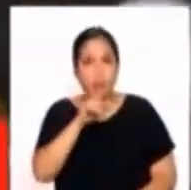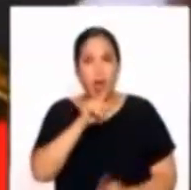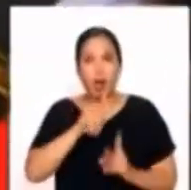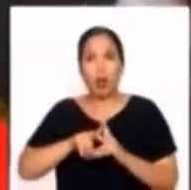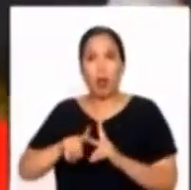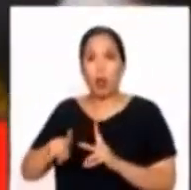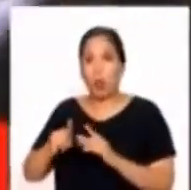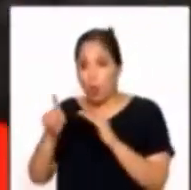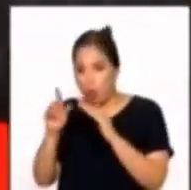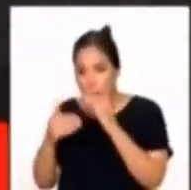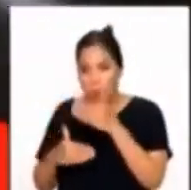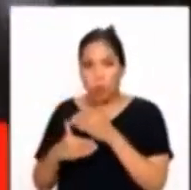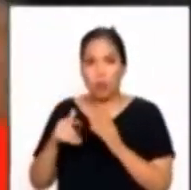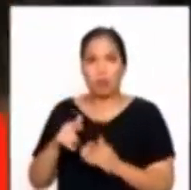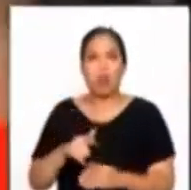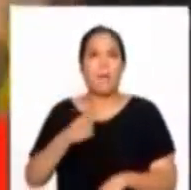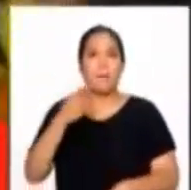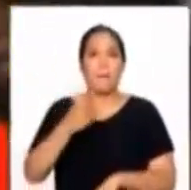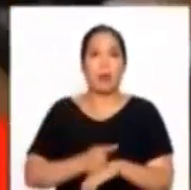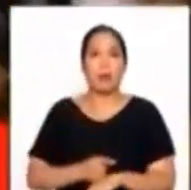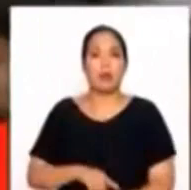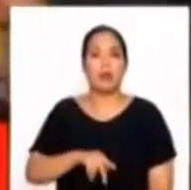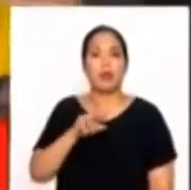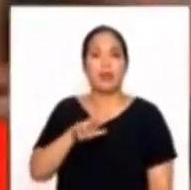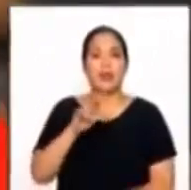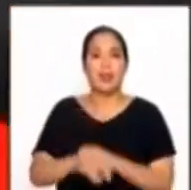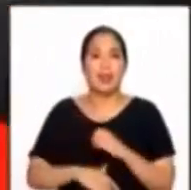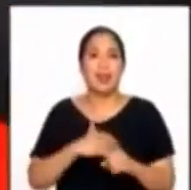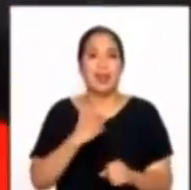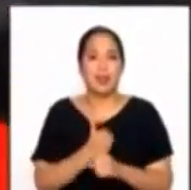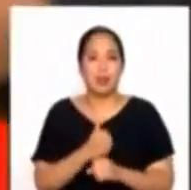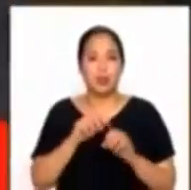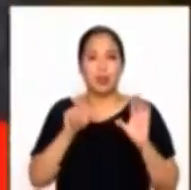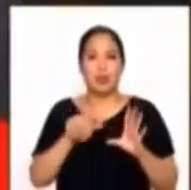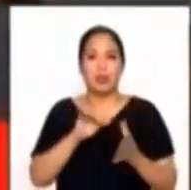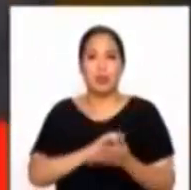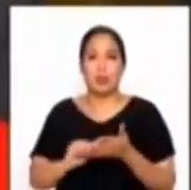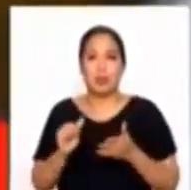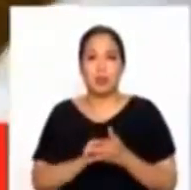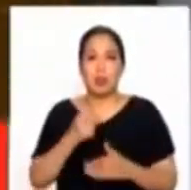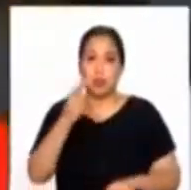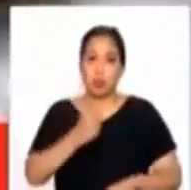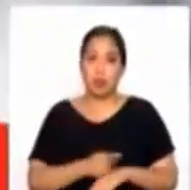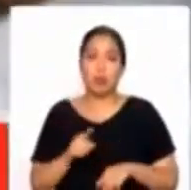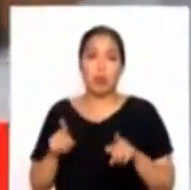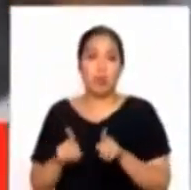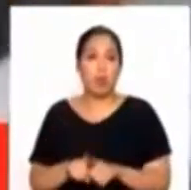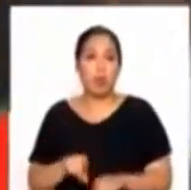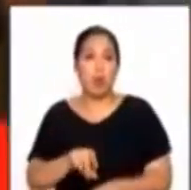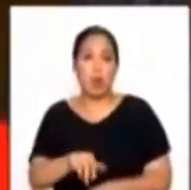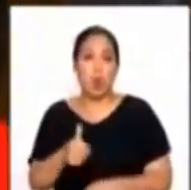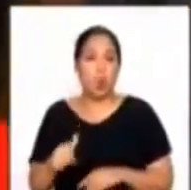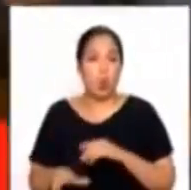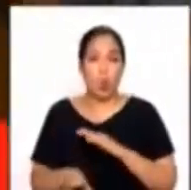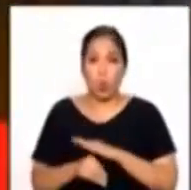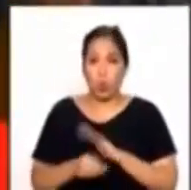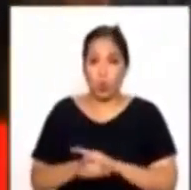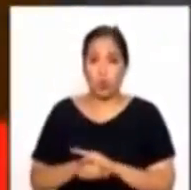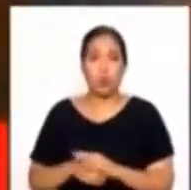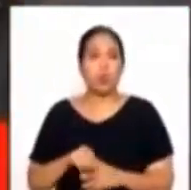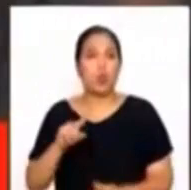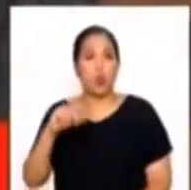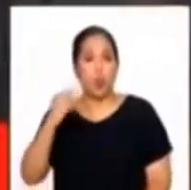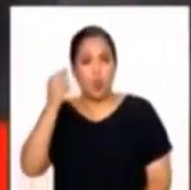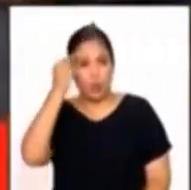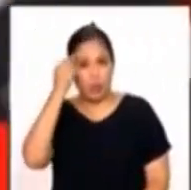clandestinidad tras ser condenado a una pena de 3 años y 6 meses de prisión efectiva por otro caso de corrupción vinculado a su gestión como